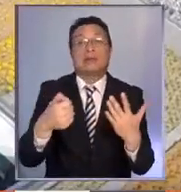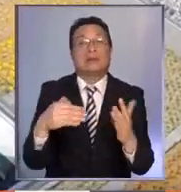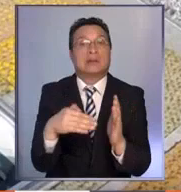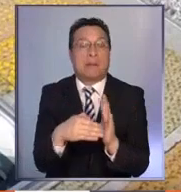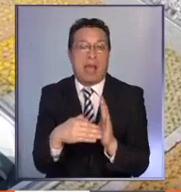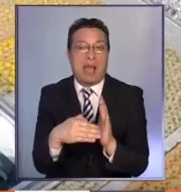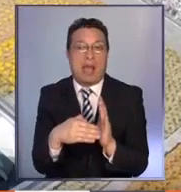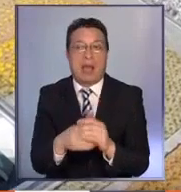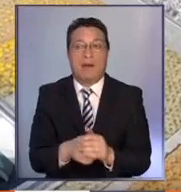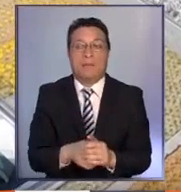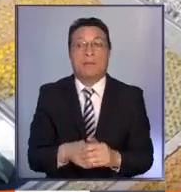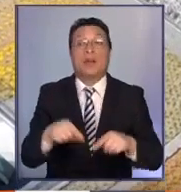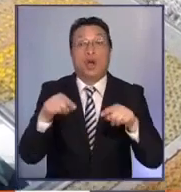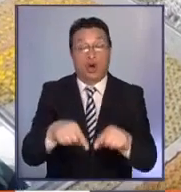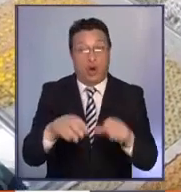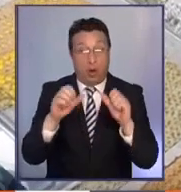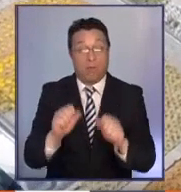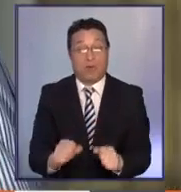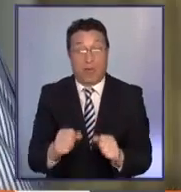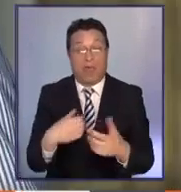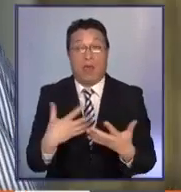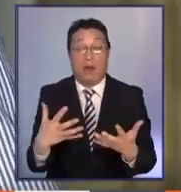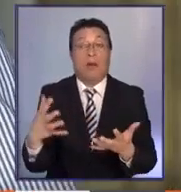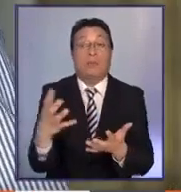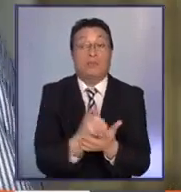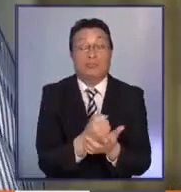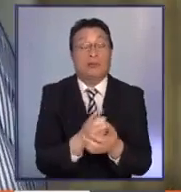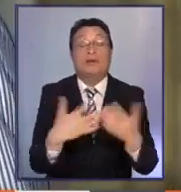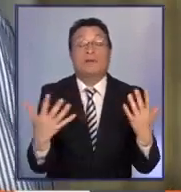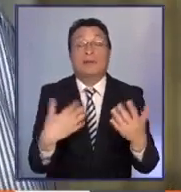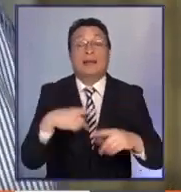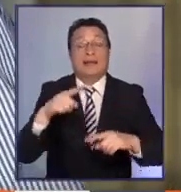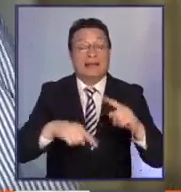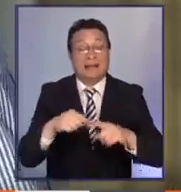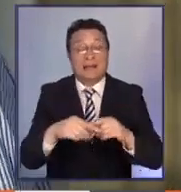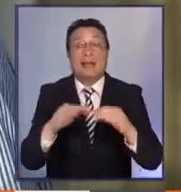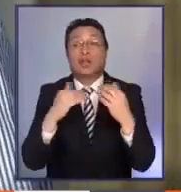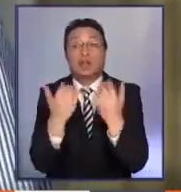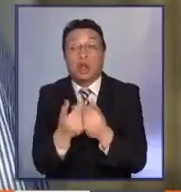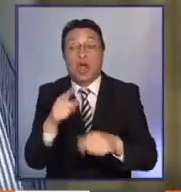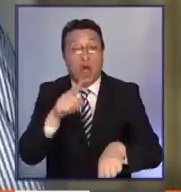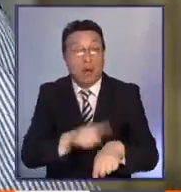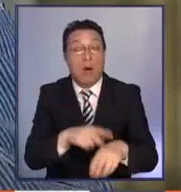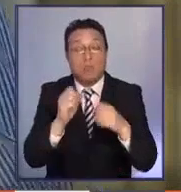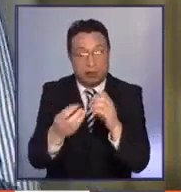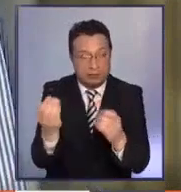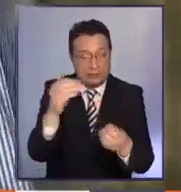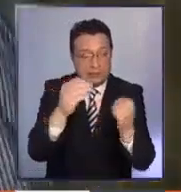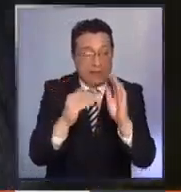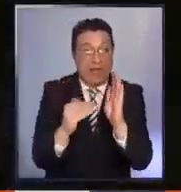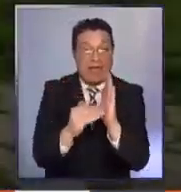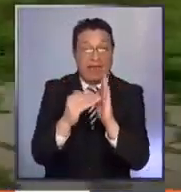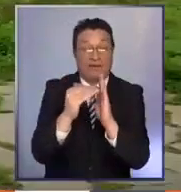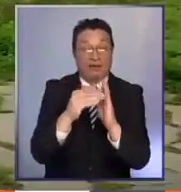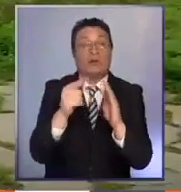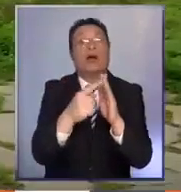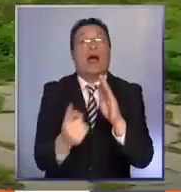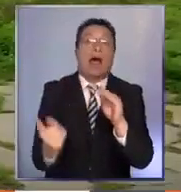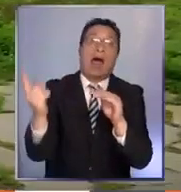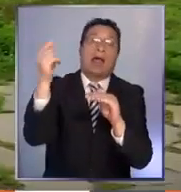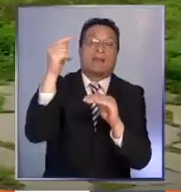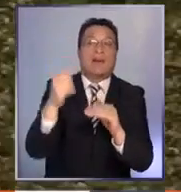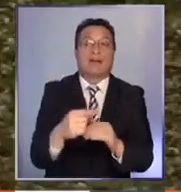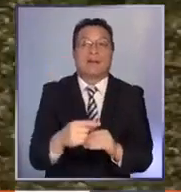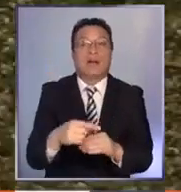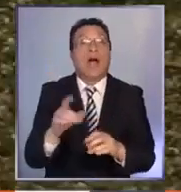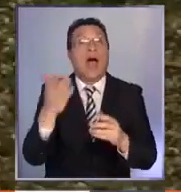60.000 pesos. Podríamos llevar lo que sacamos como tierra o vegetación en su momento para armar el edificio, llevarla a la azotea. Antes eran